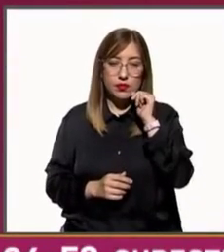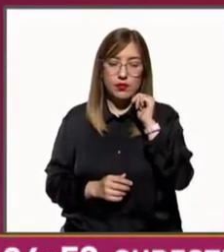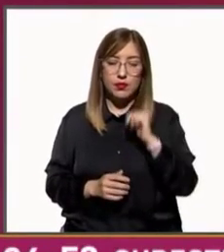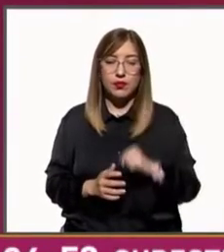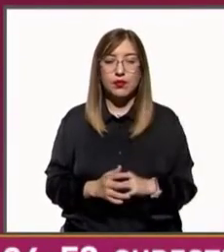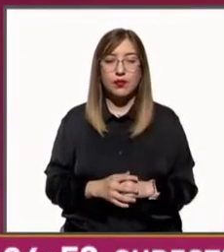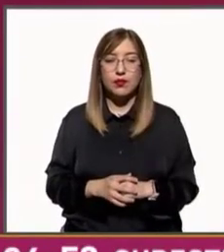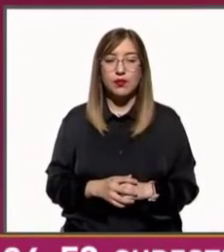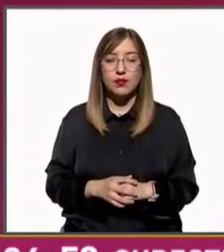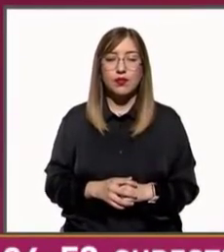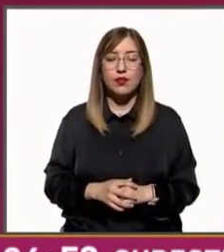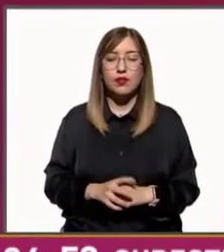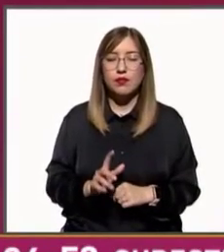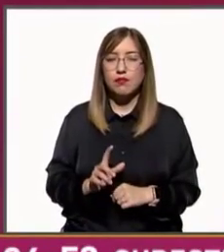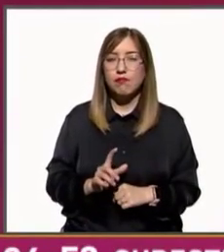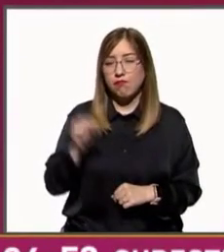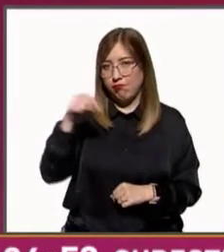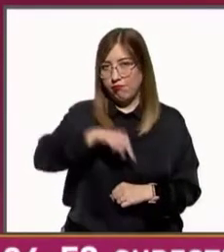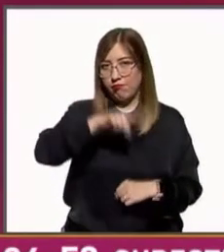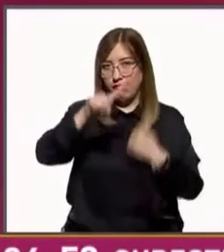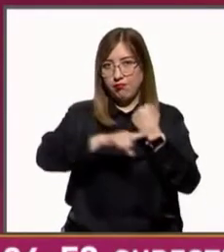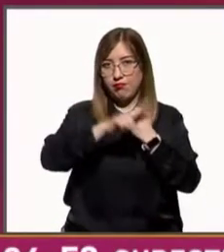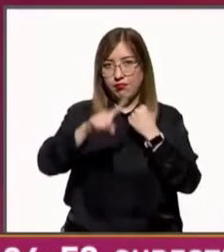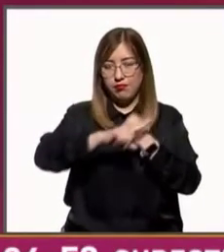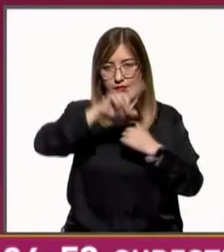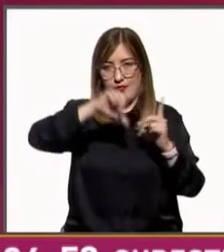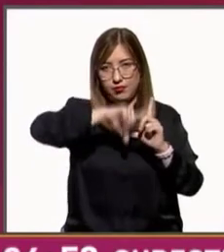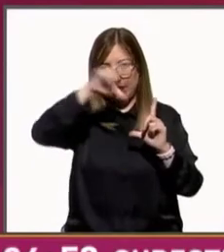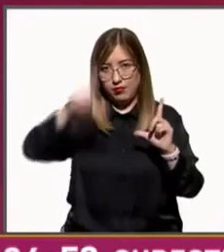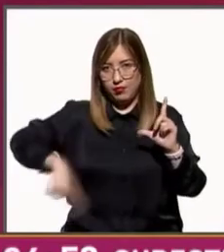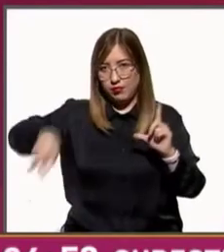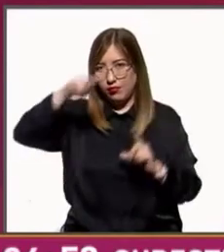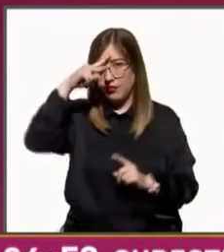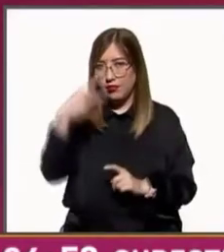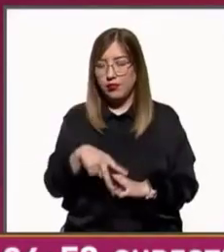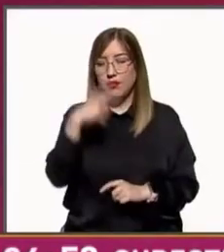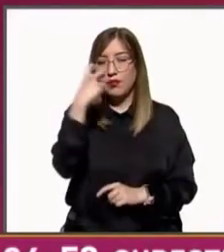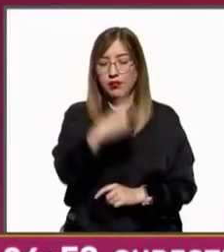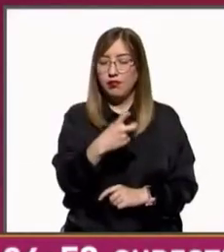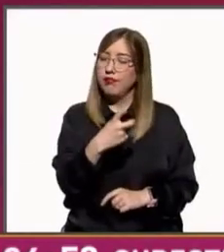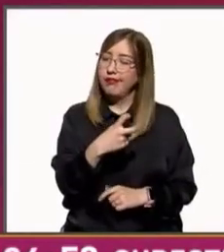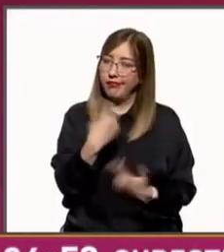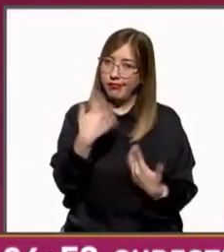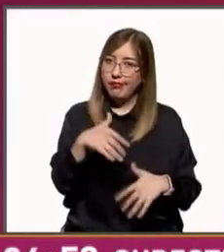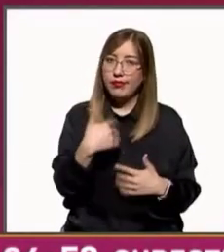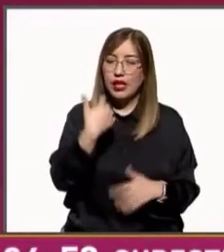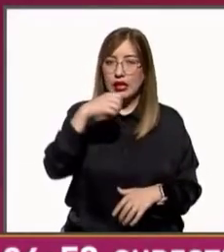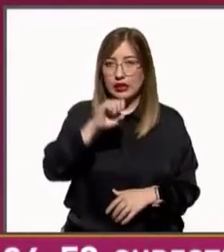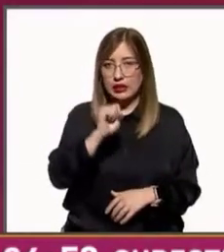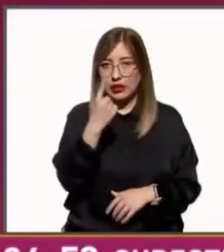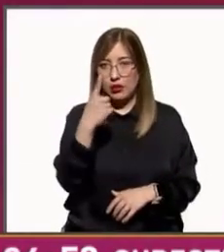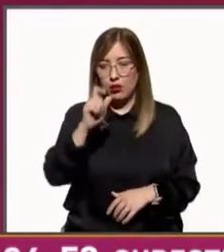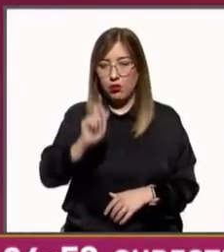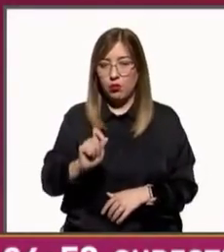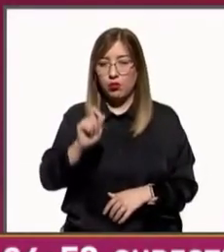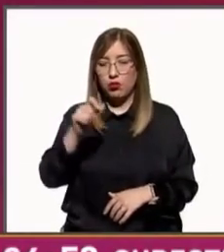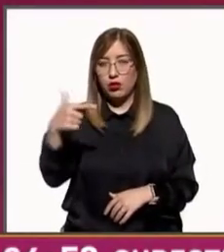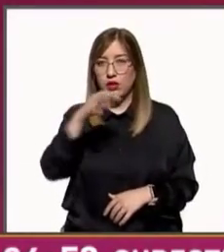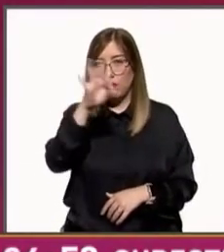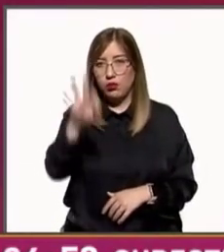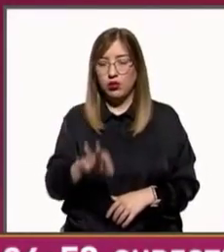causa. Situación económica del país, parece muy obvio decirlo, pero afectó al 61% de las empresas, 2 de cada